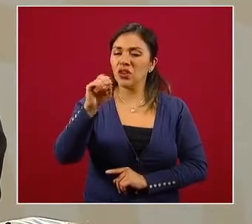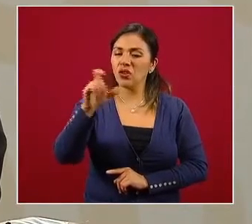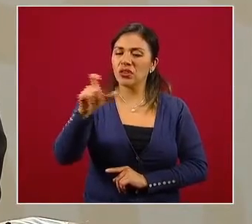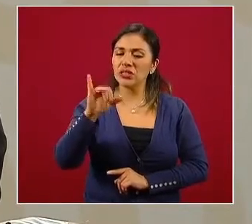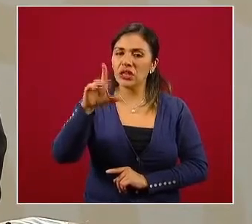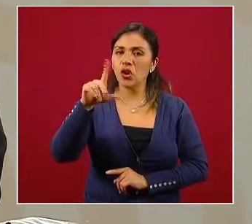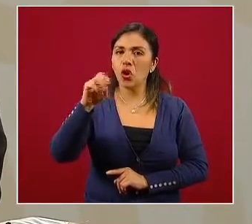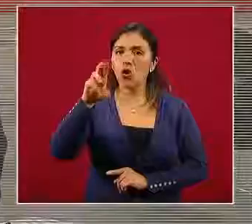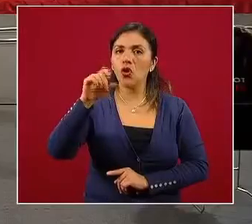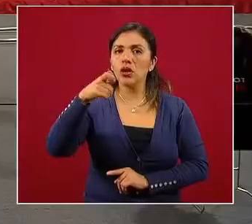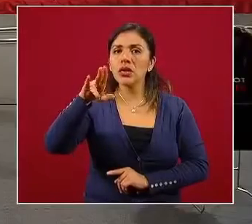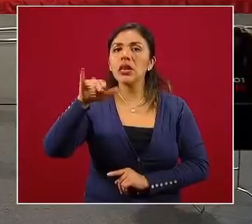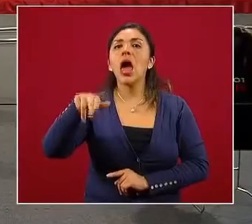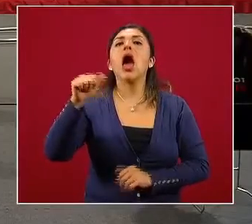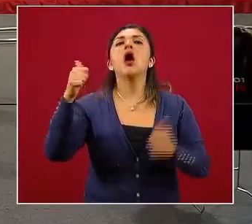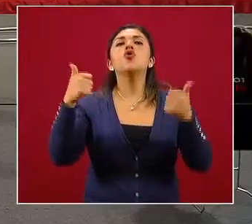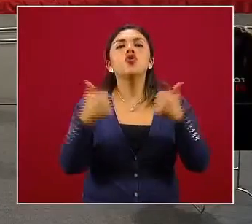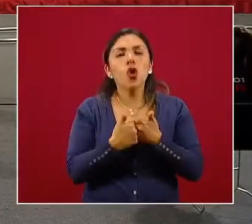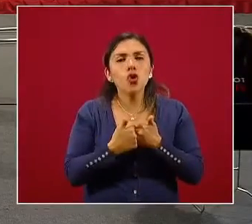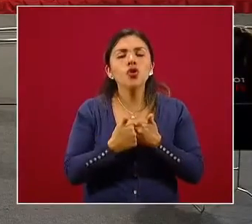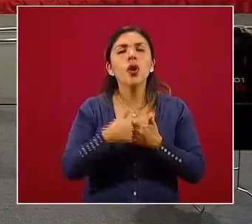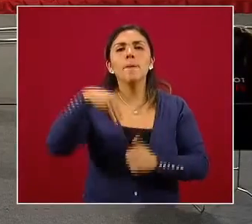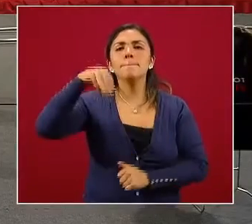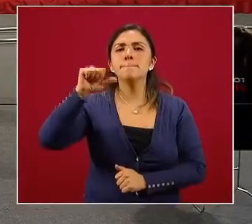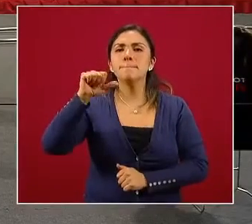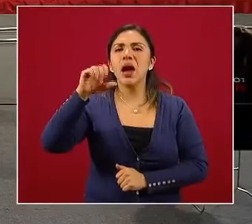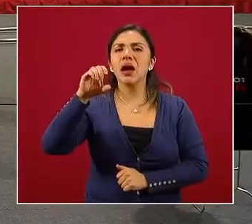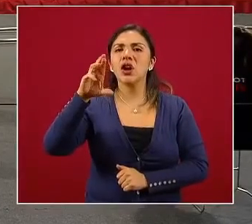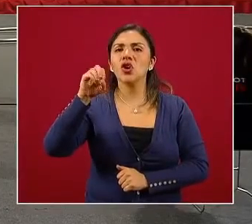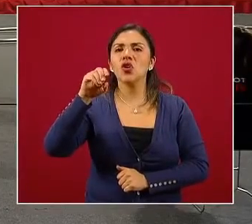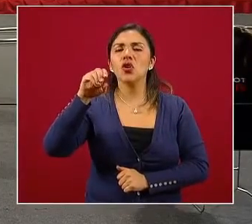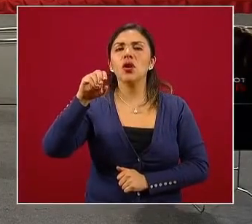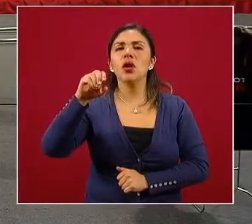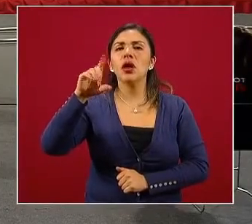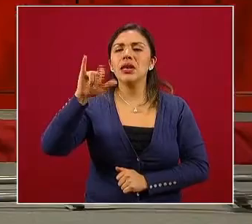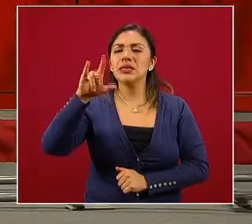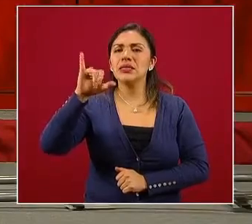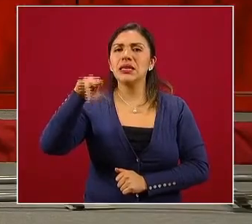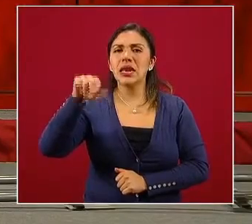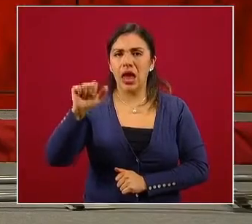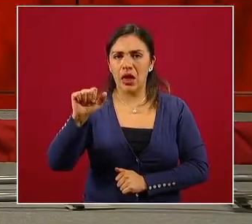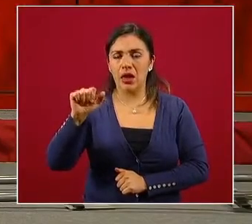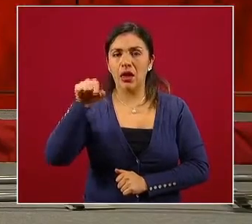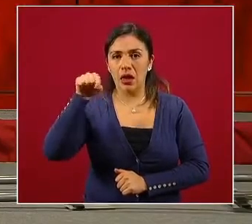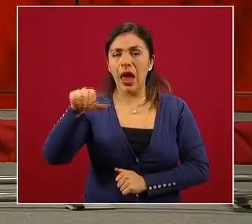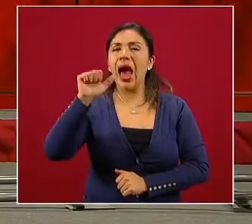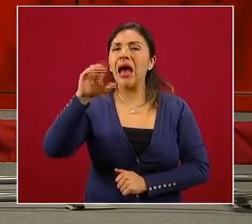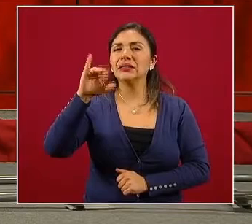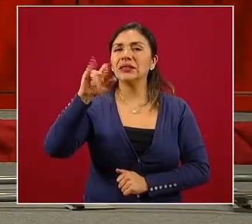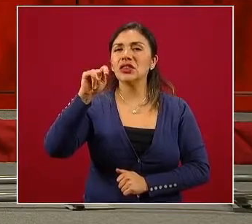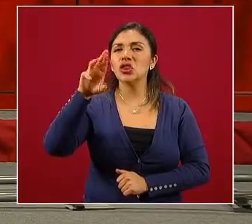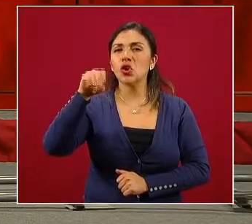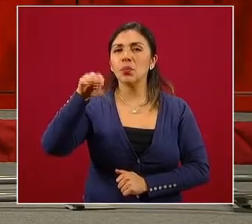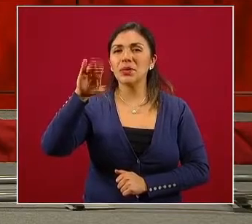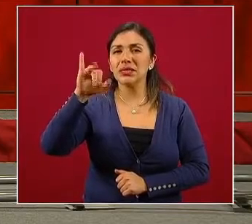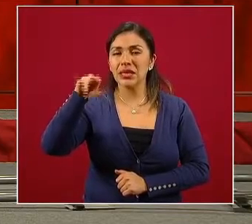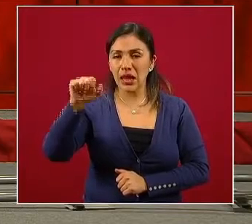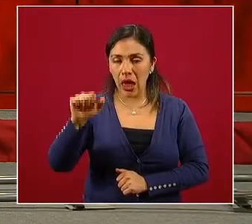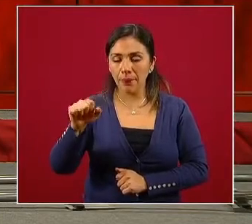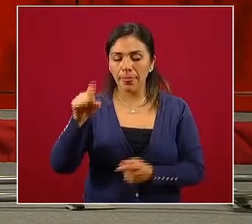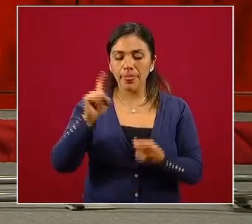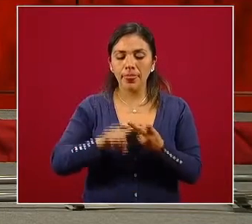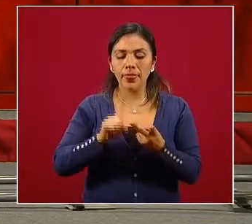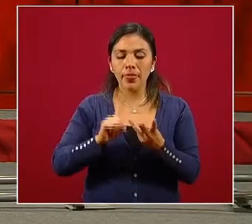siempre se me olvida el nombre de el macrólido, acitromicina, de acitromicina, el de cloroquina,